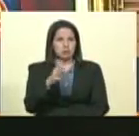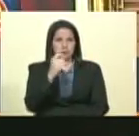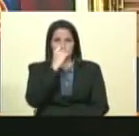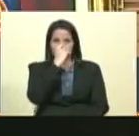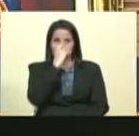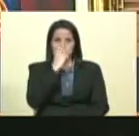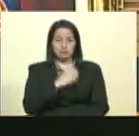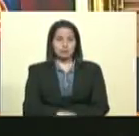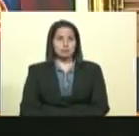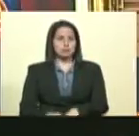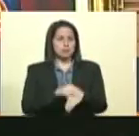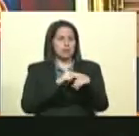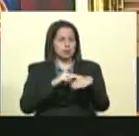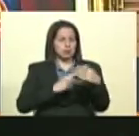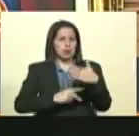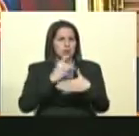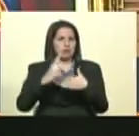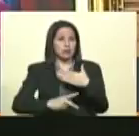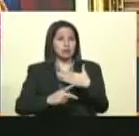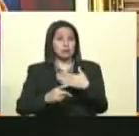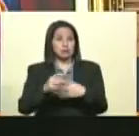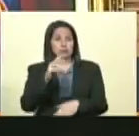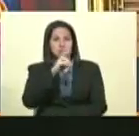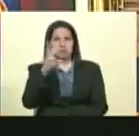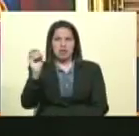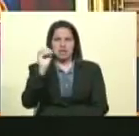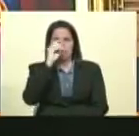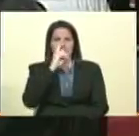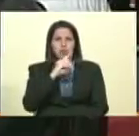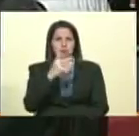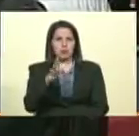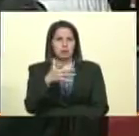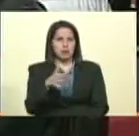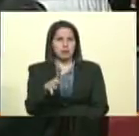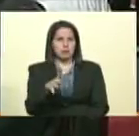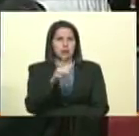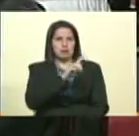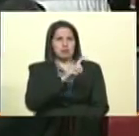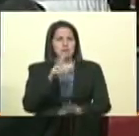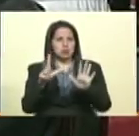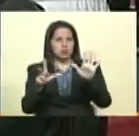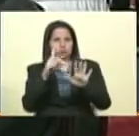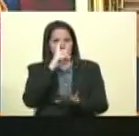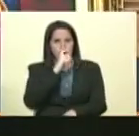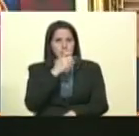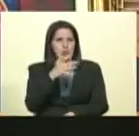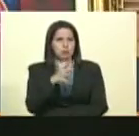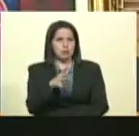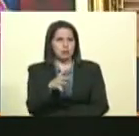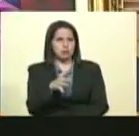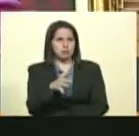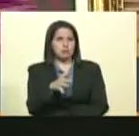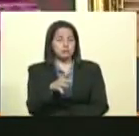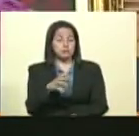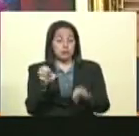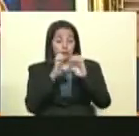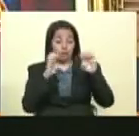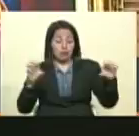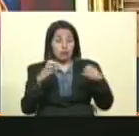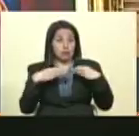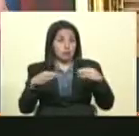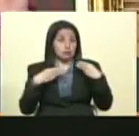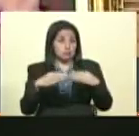de planificación. Hace 20 años, ponle tú 20, 18 años, la educación pública